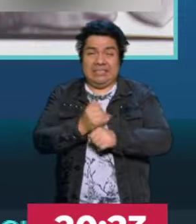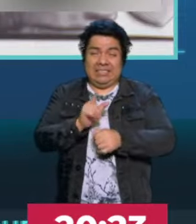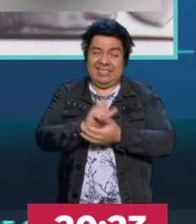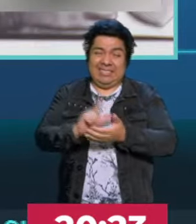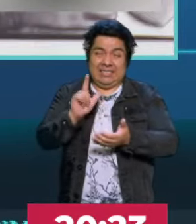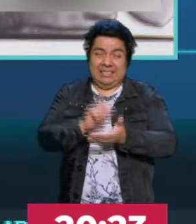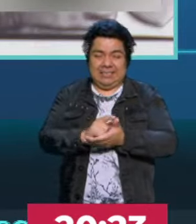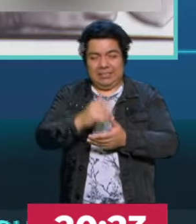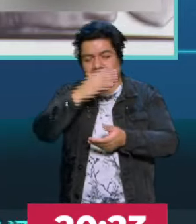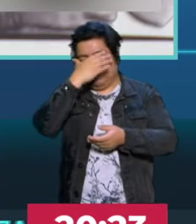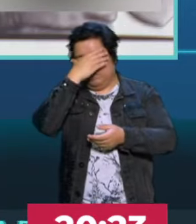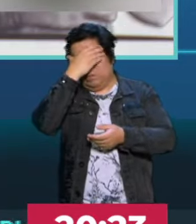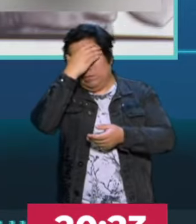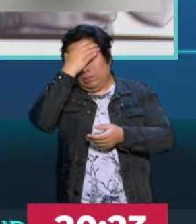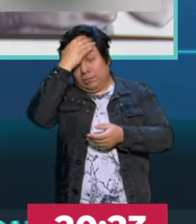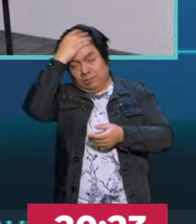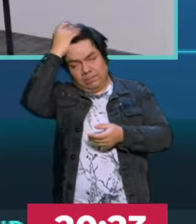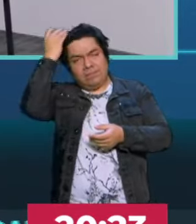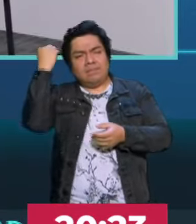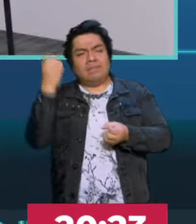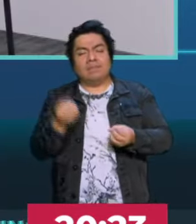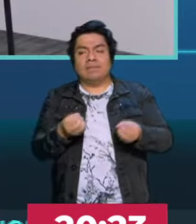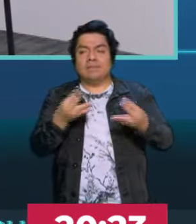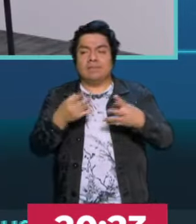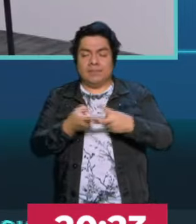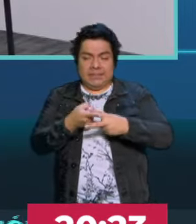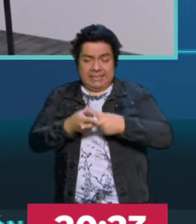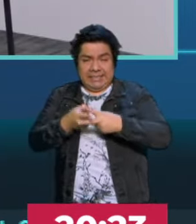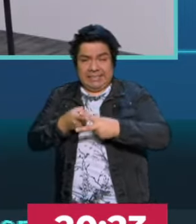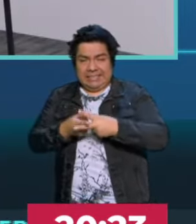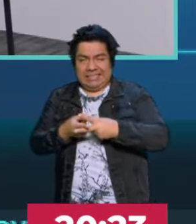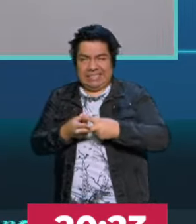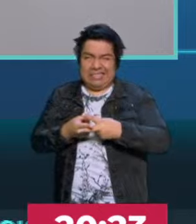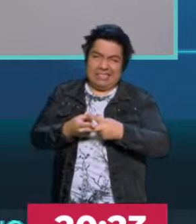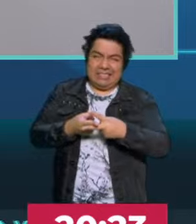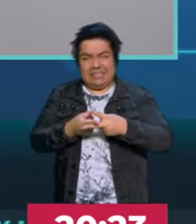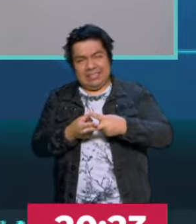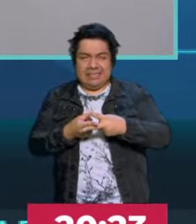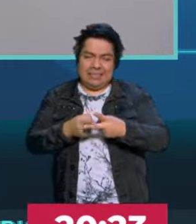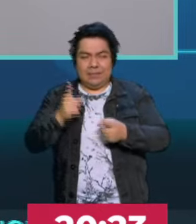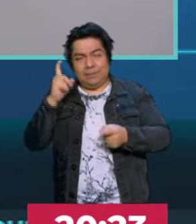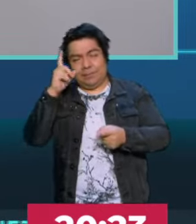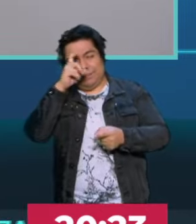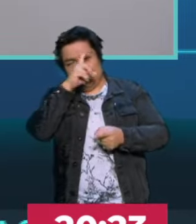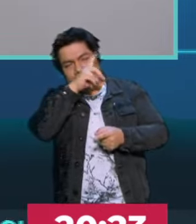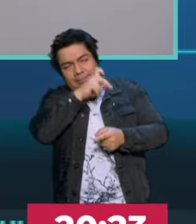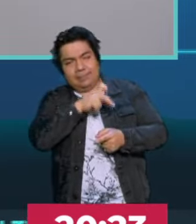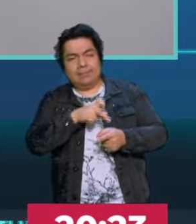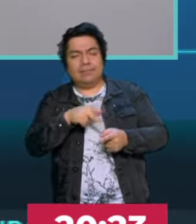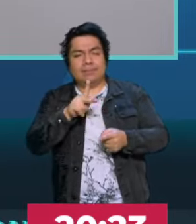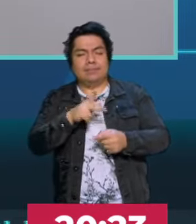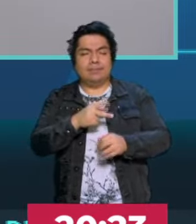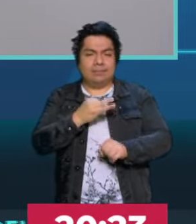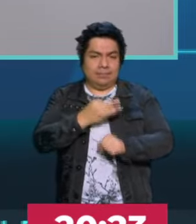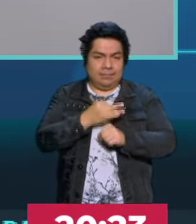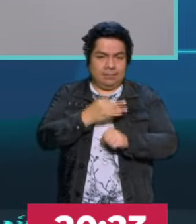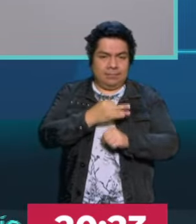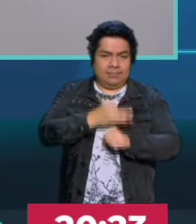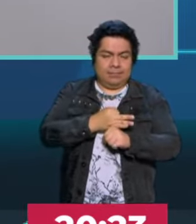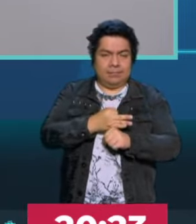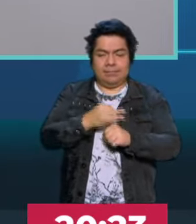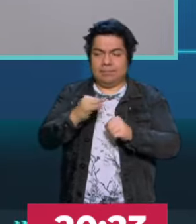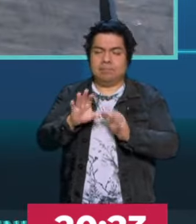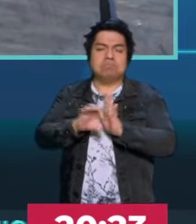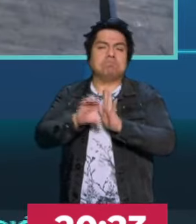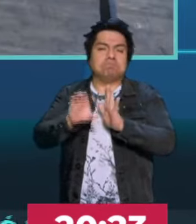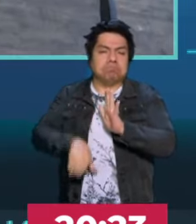cual la cuantificación se vuelve algo complejo, Berenice, pero aquello que se oferta,